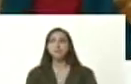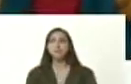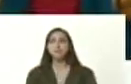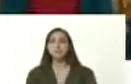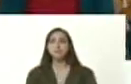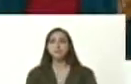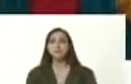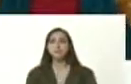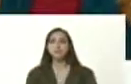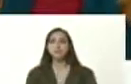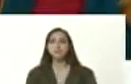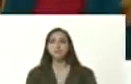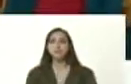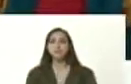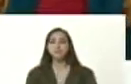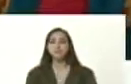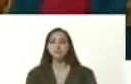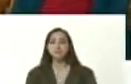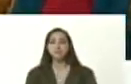Hoy,